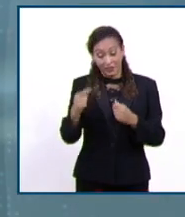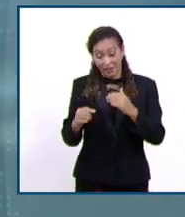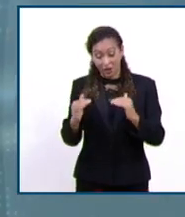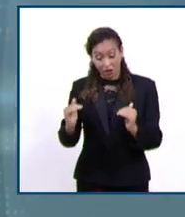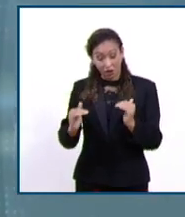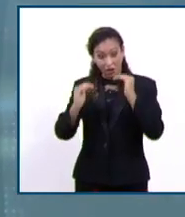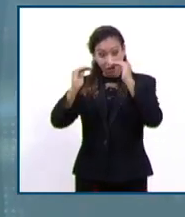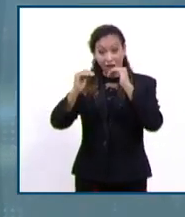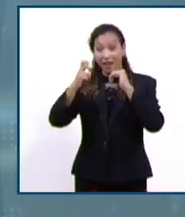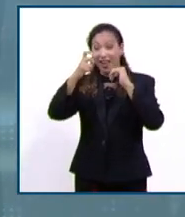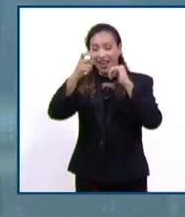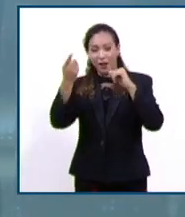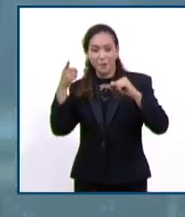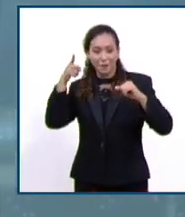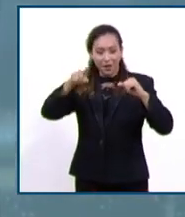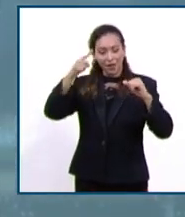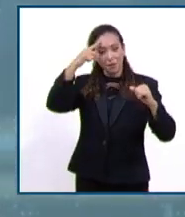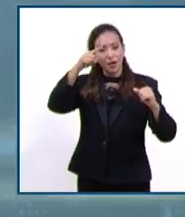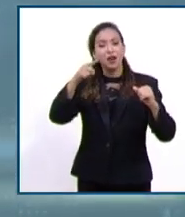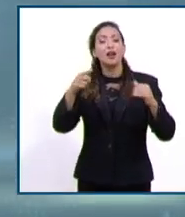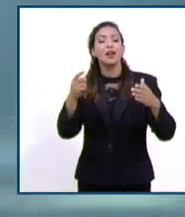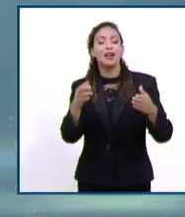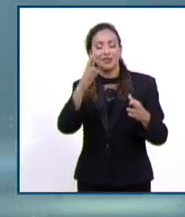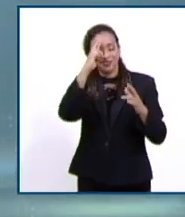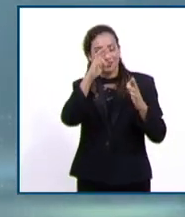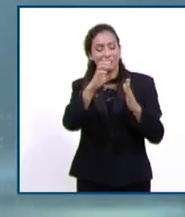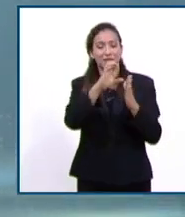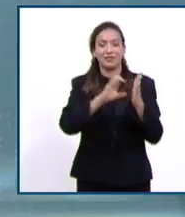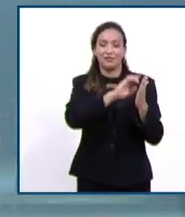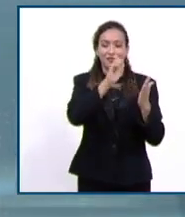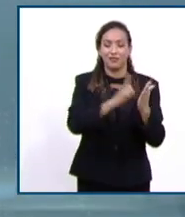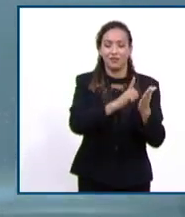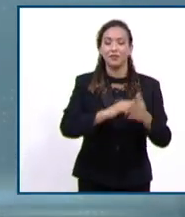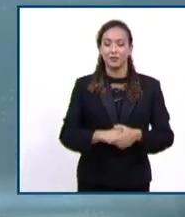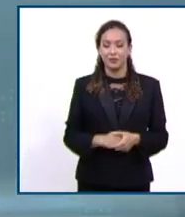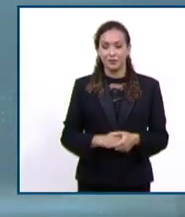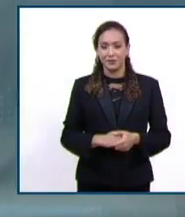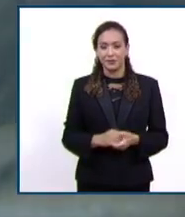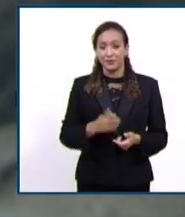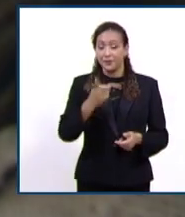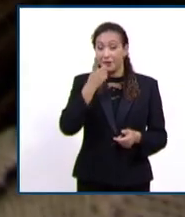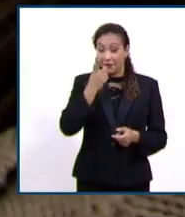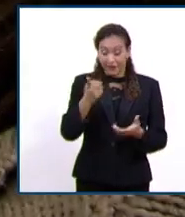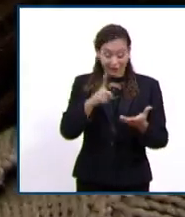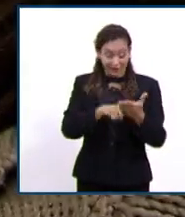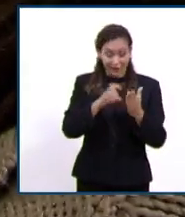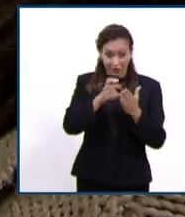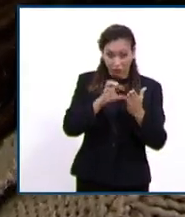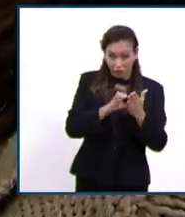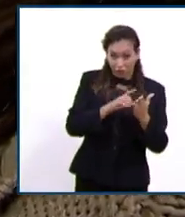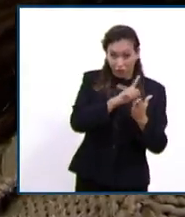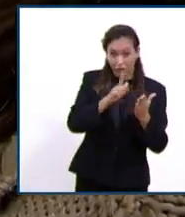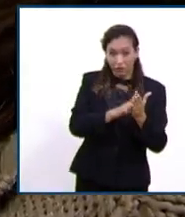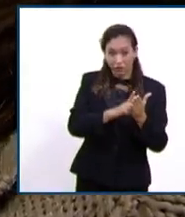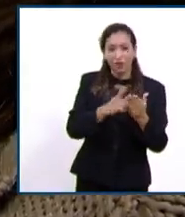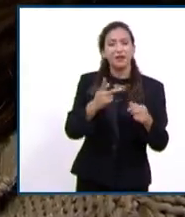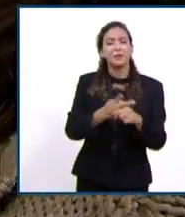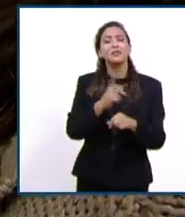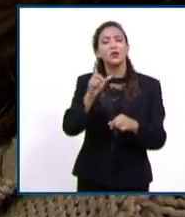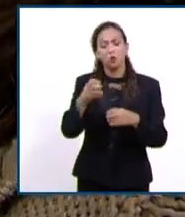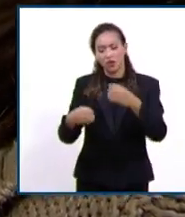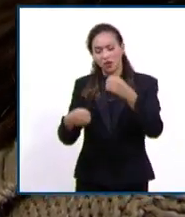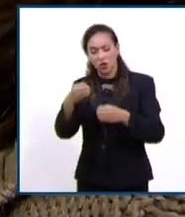el orden jurídico constitucional. Profundizó en los medios de control constitucional a los que se recurre cuando el orden